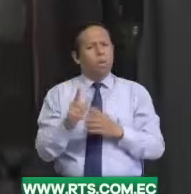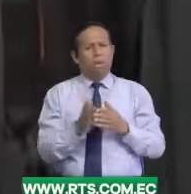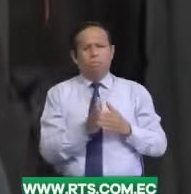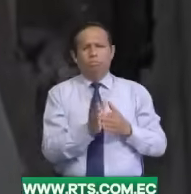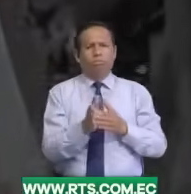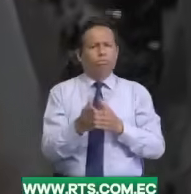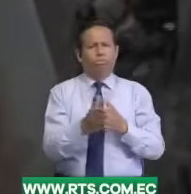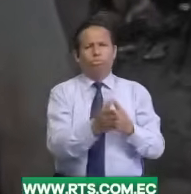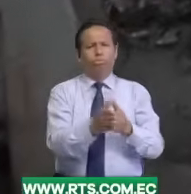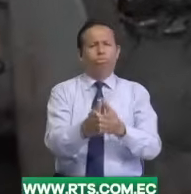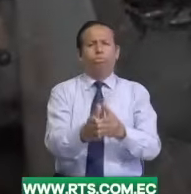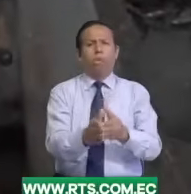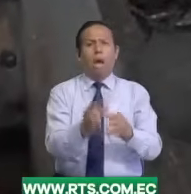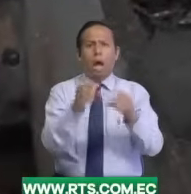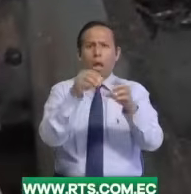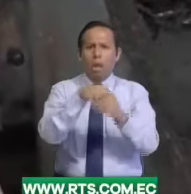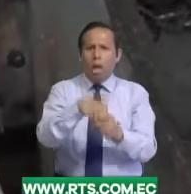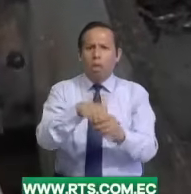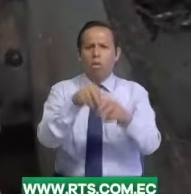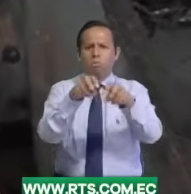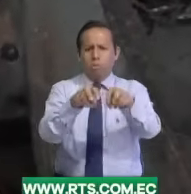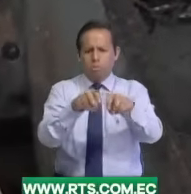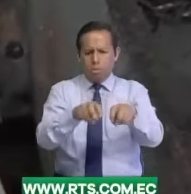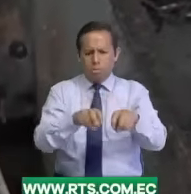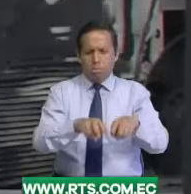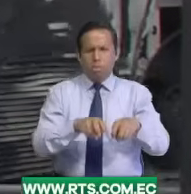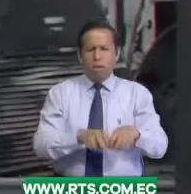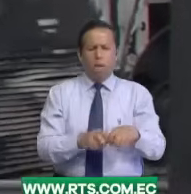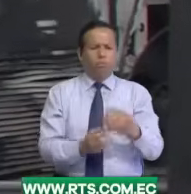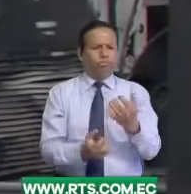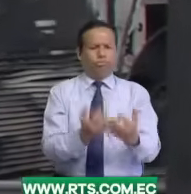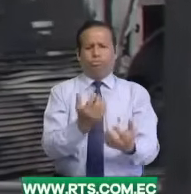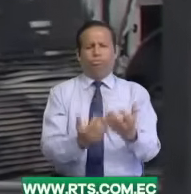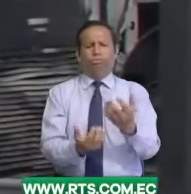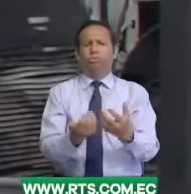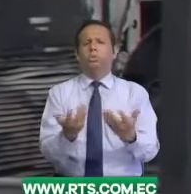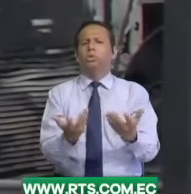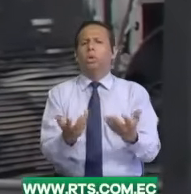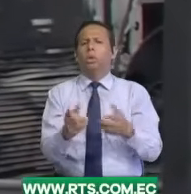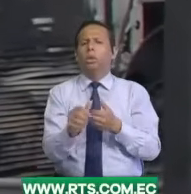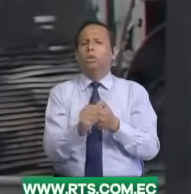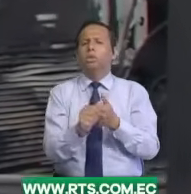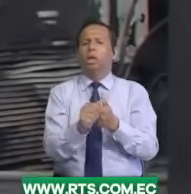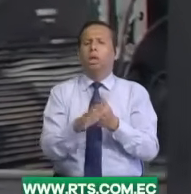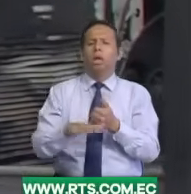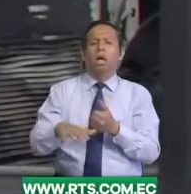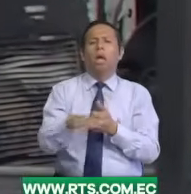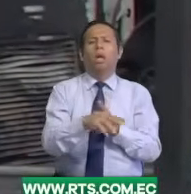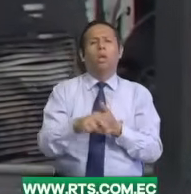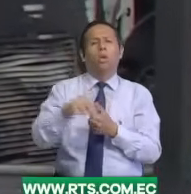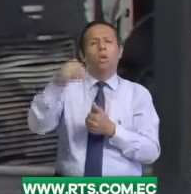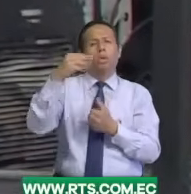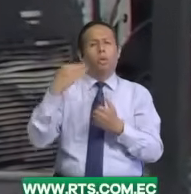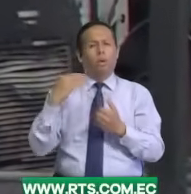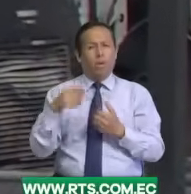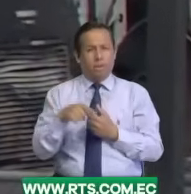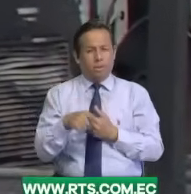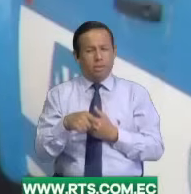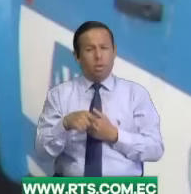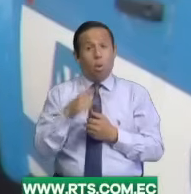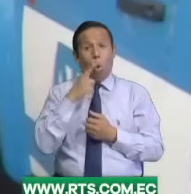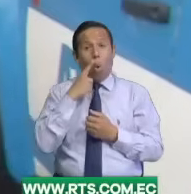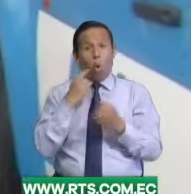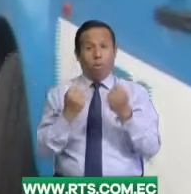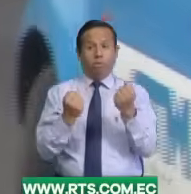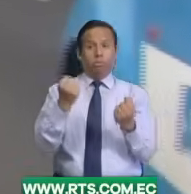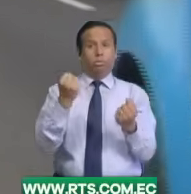mientras circulaba con pasajeros a bordo. La emergencia se registró cerca de la parada Gallegos Lara, al norte de Guayaquil. El chofer tuvo